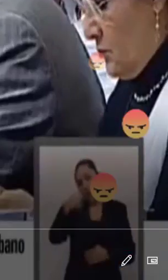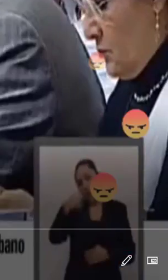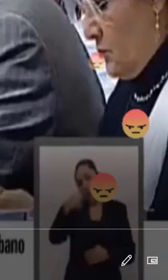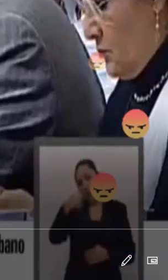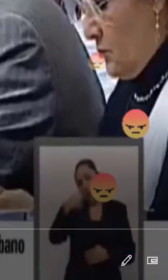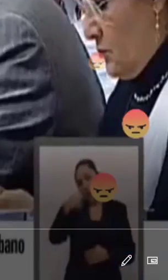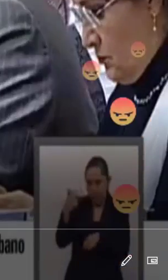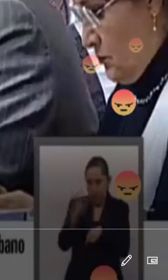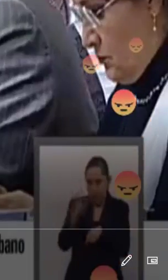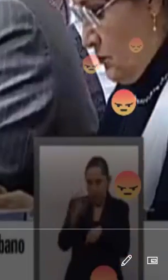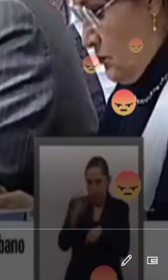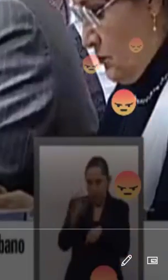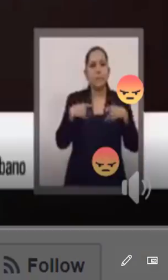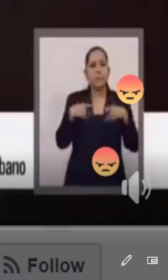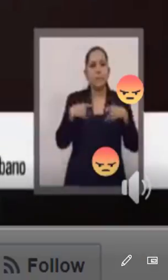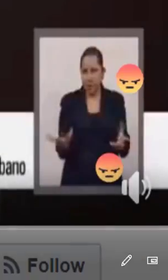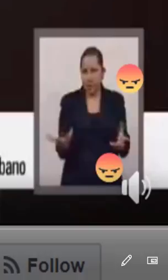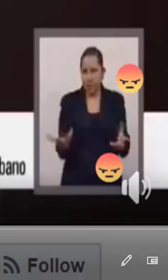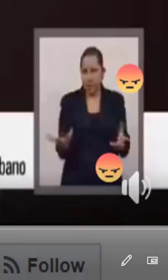A ver, lo voy a regresar.